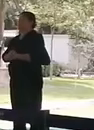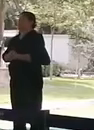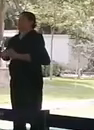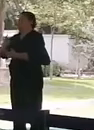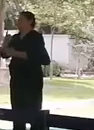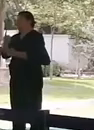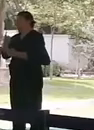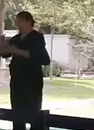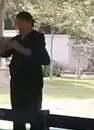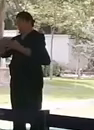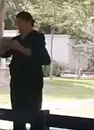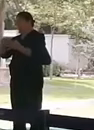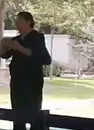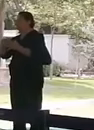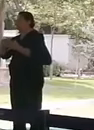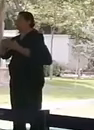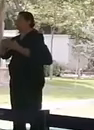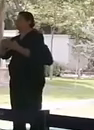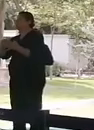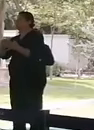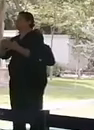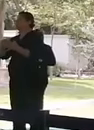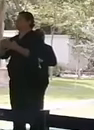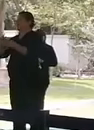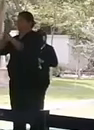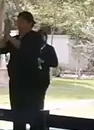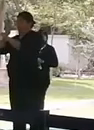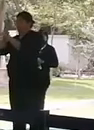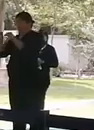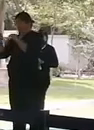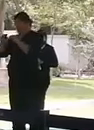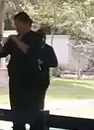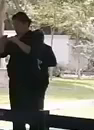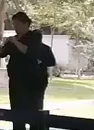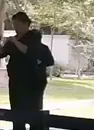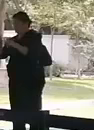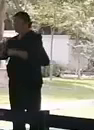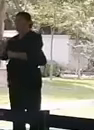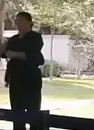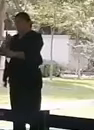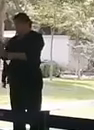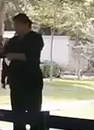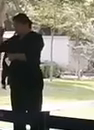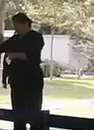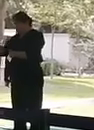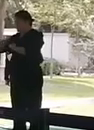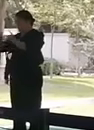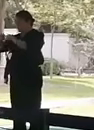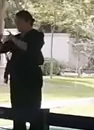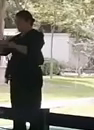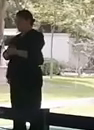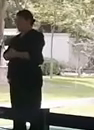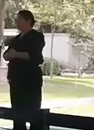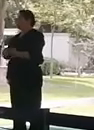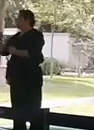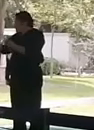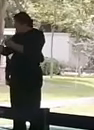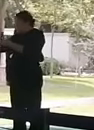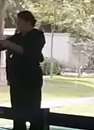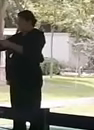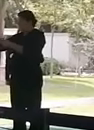la electromovilidad del transporte. Ustedes aquí en Tlaxcala son parte de eso, ¿no?